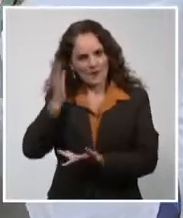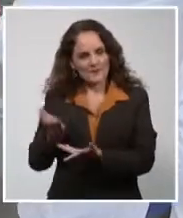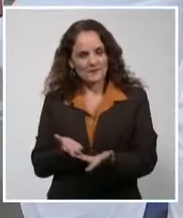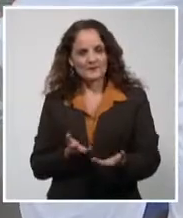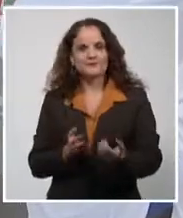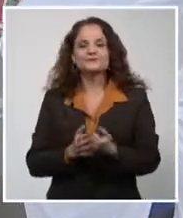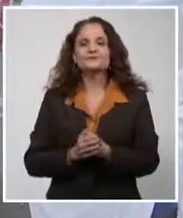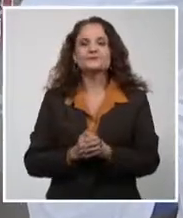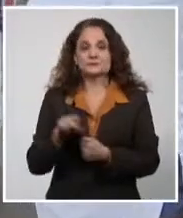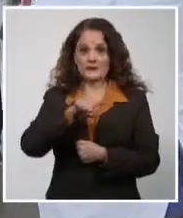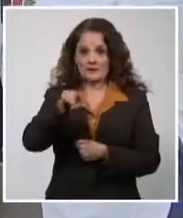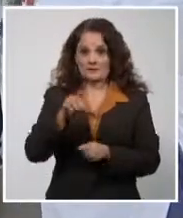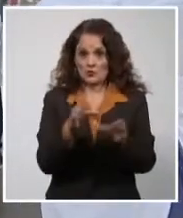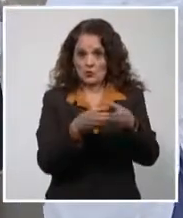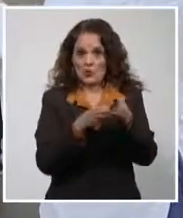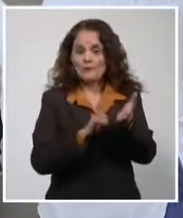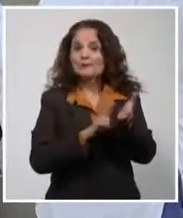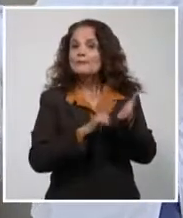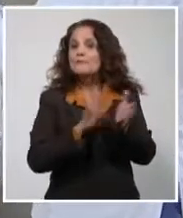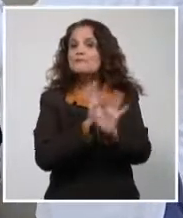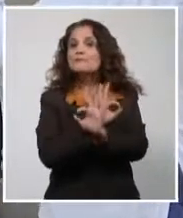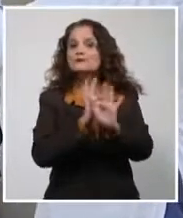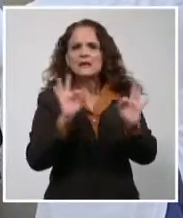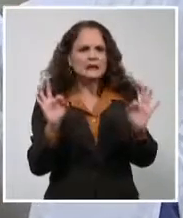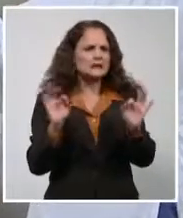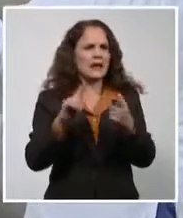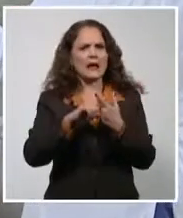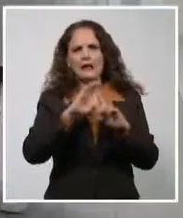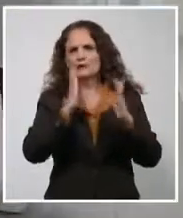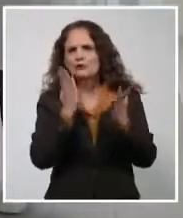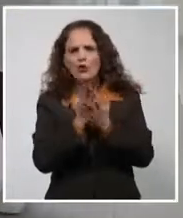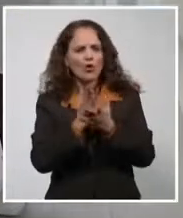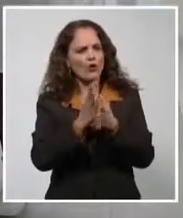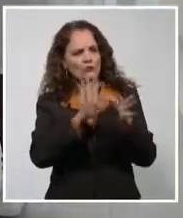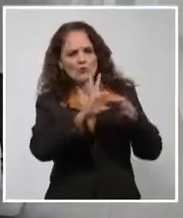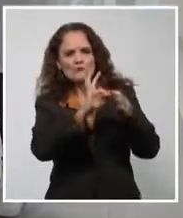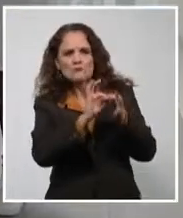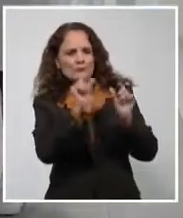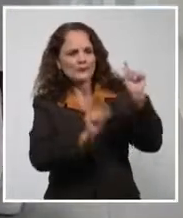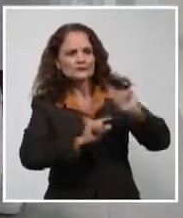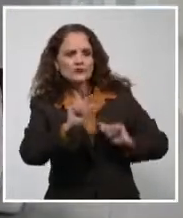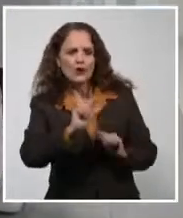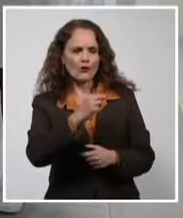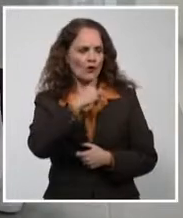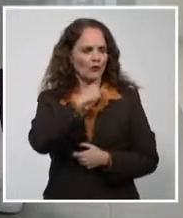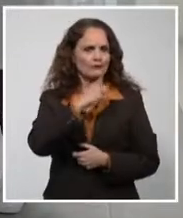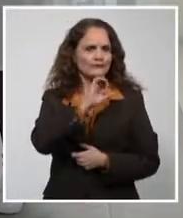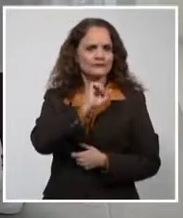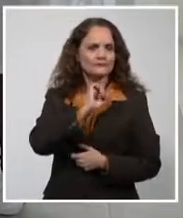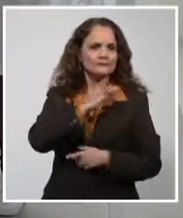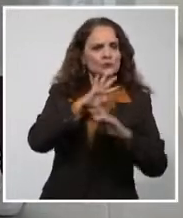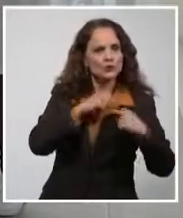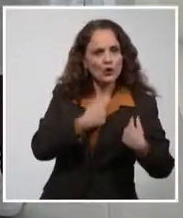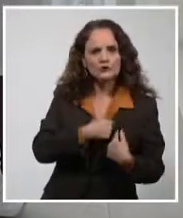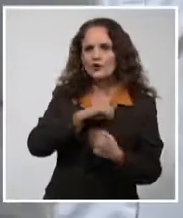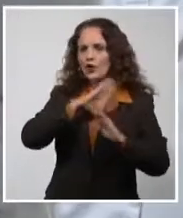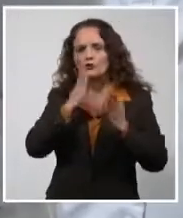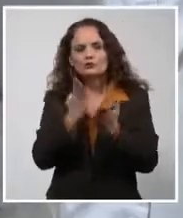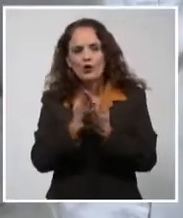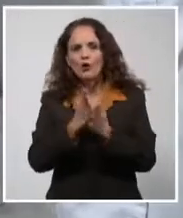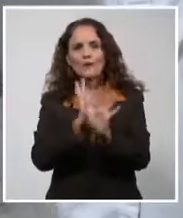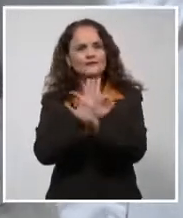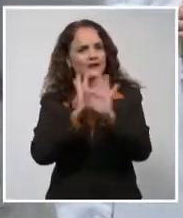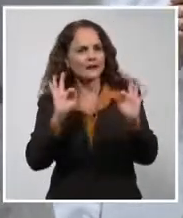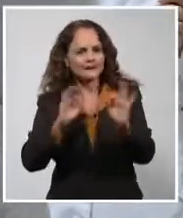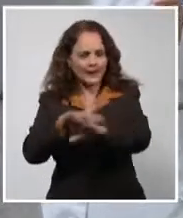Especialistas en cuidados intensivos, cardiólogos, anestesiólogos, epidemiólogos, nefrólogos, entre otros, conforman la